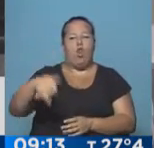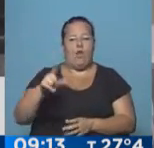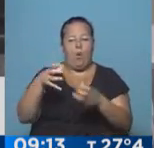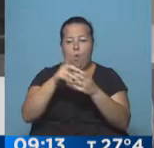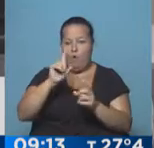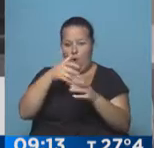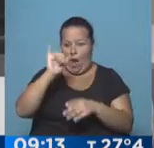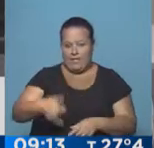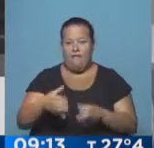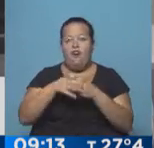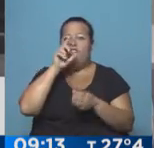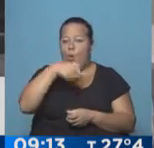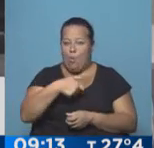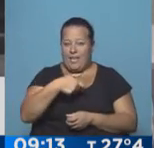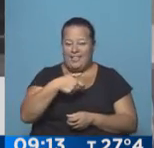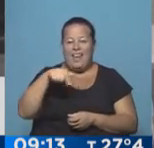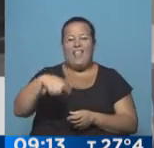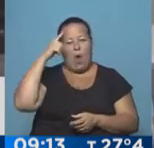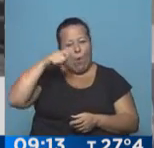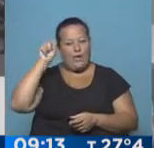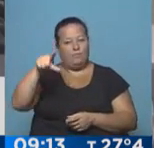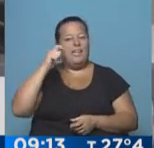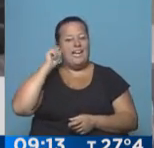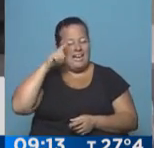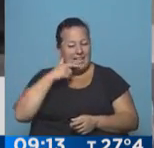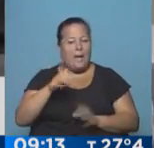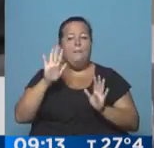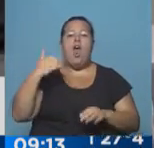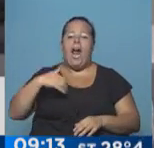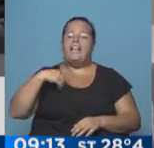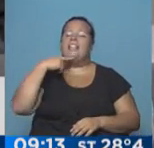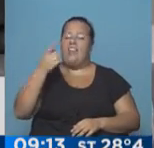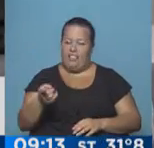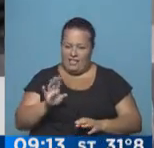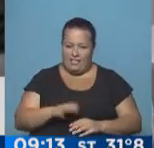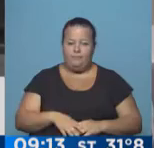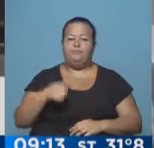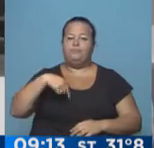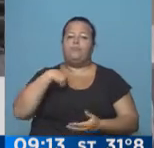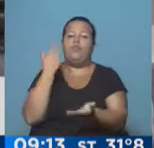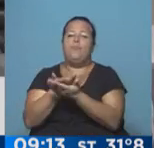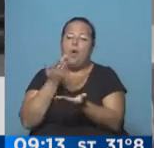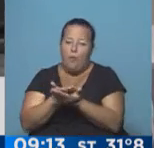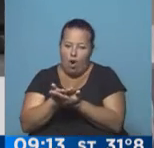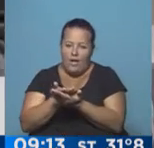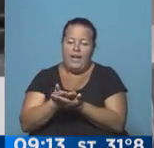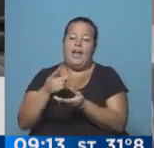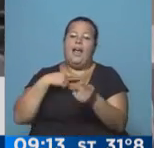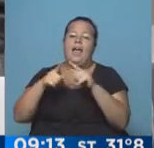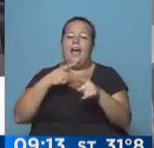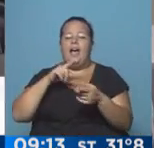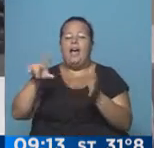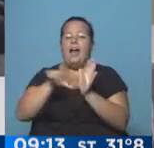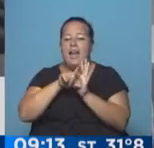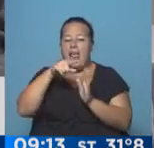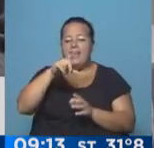entre ellos están justamente los fondos buitres que están en el juzgado de griesa pero argentina está diciendo estamos proponiendo derogar en el congreso la ley